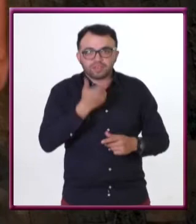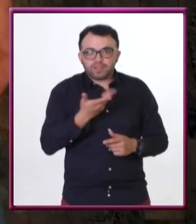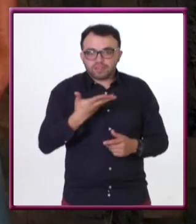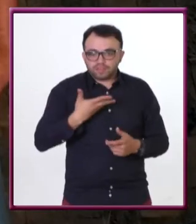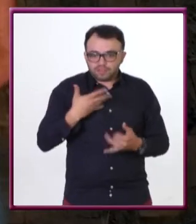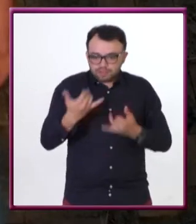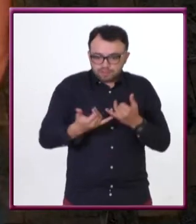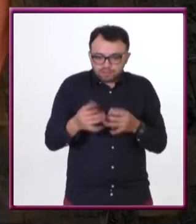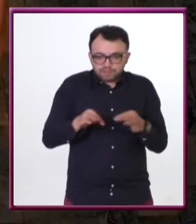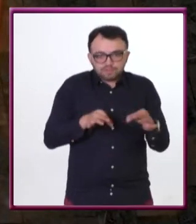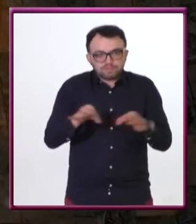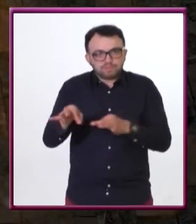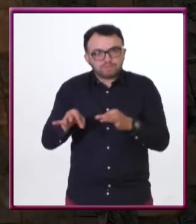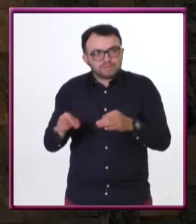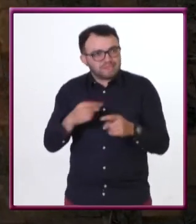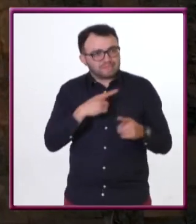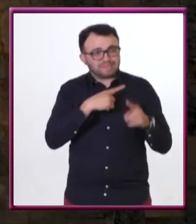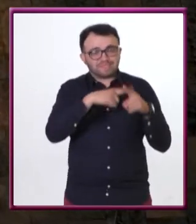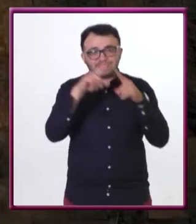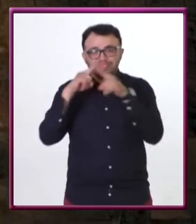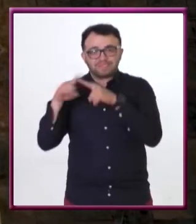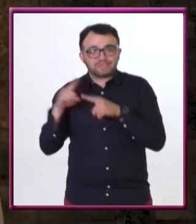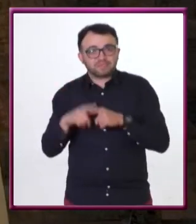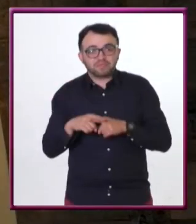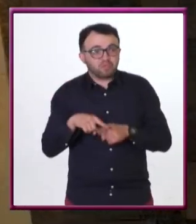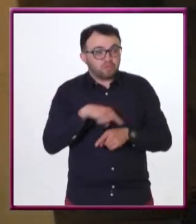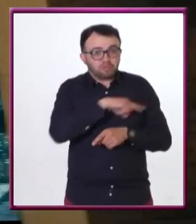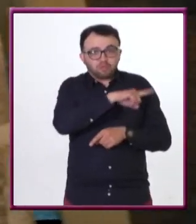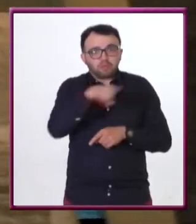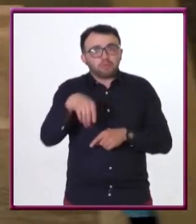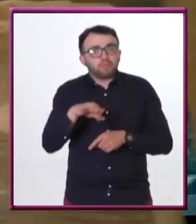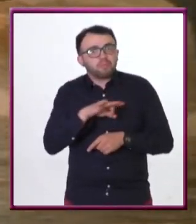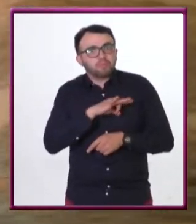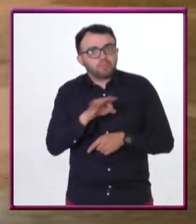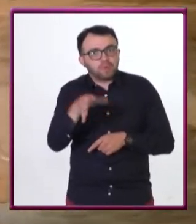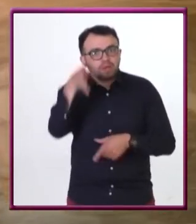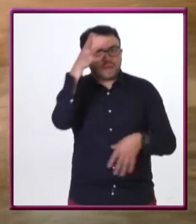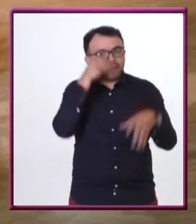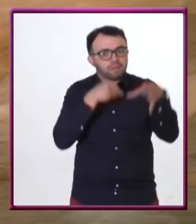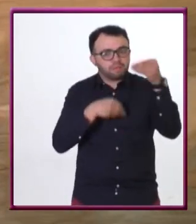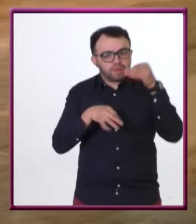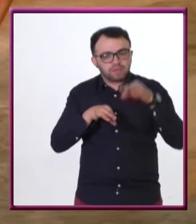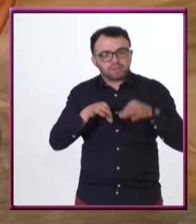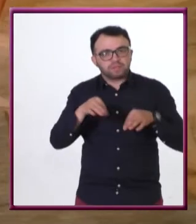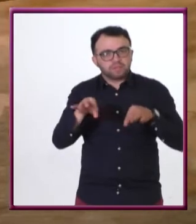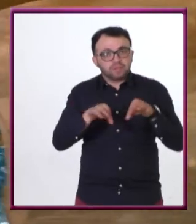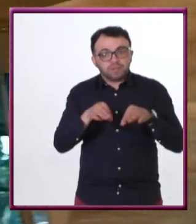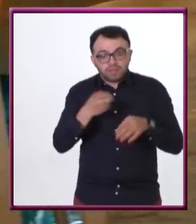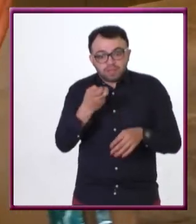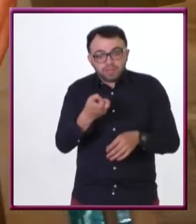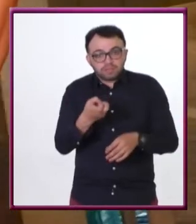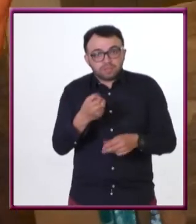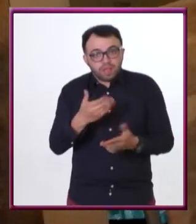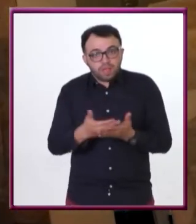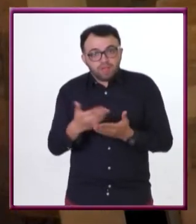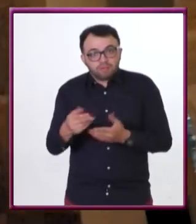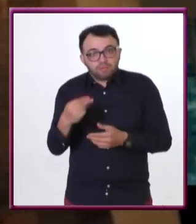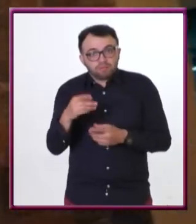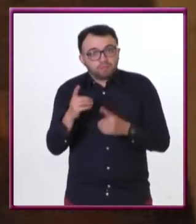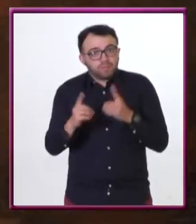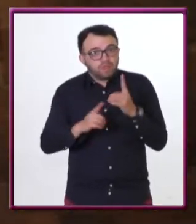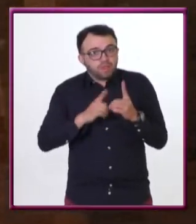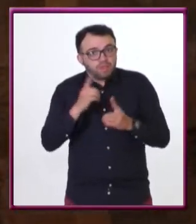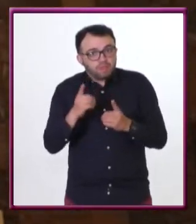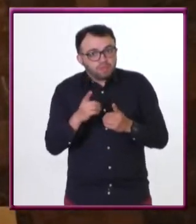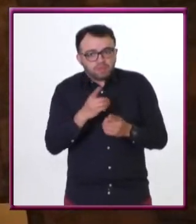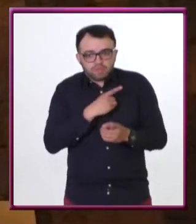narrativa que encierra este juego. La verdad es que cualquiera puede aprender las reglas y jugar. Es un deporte, entonces te haces mejor entre más